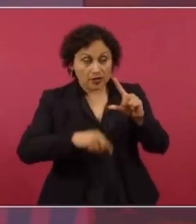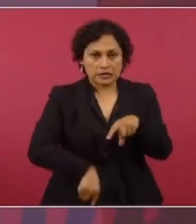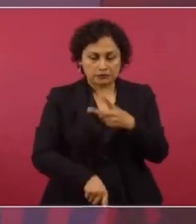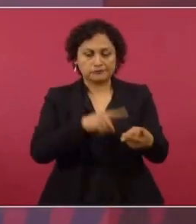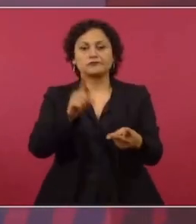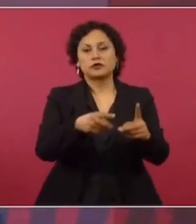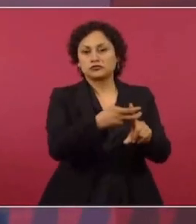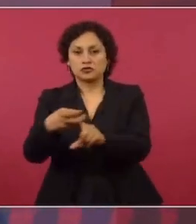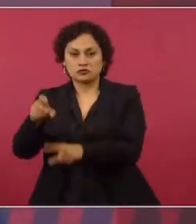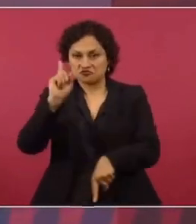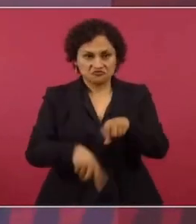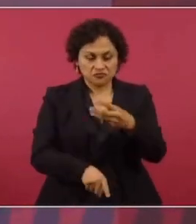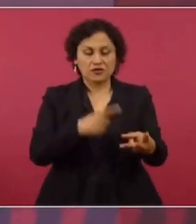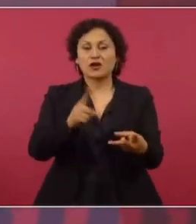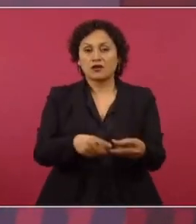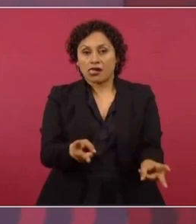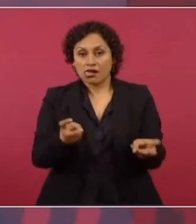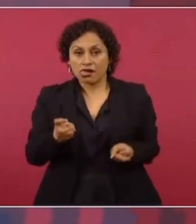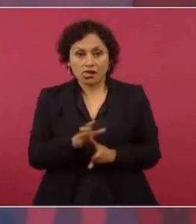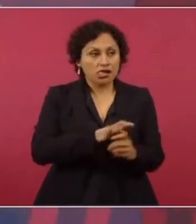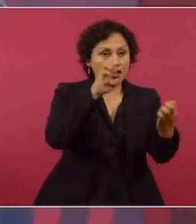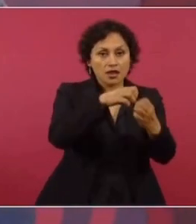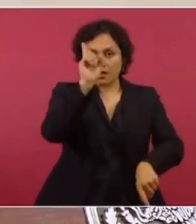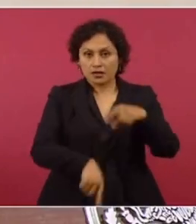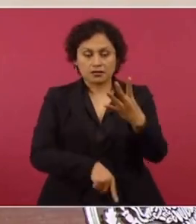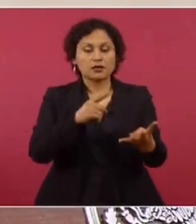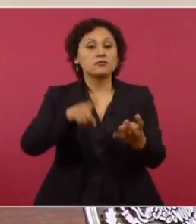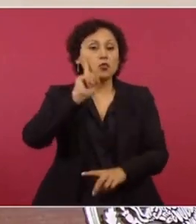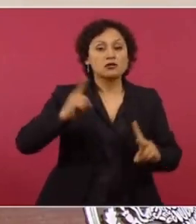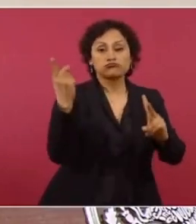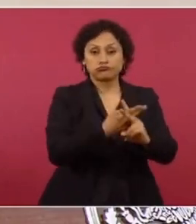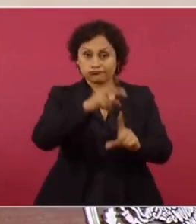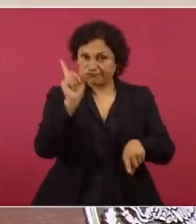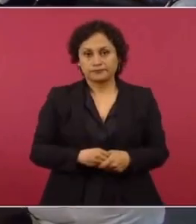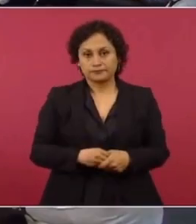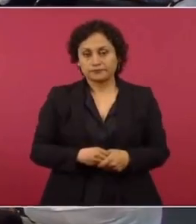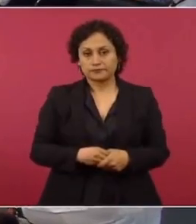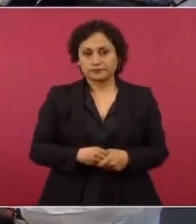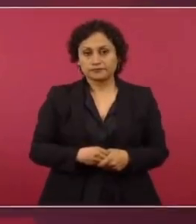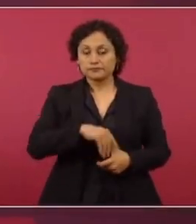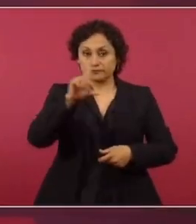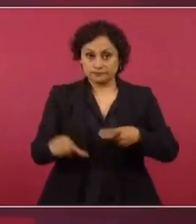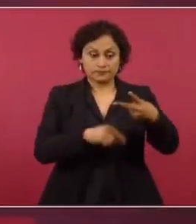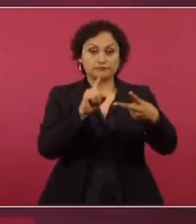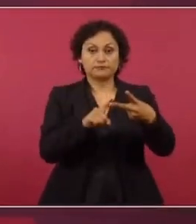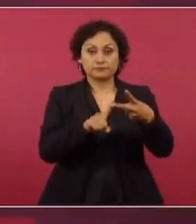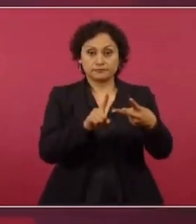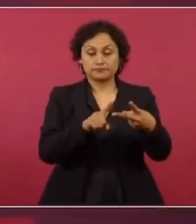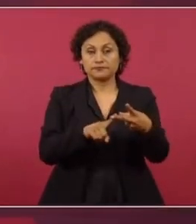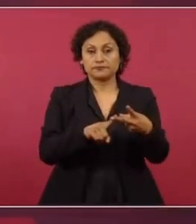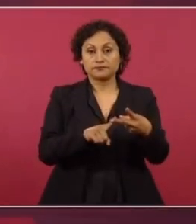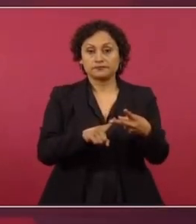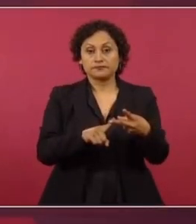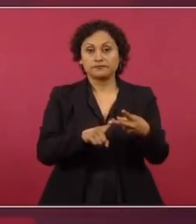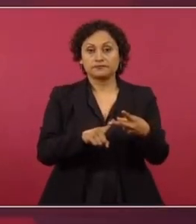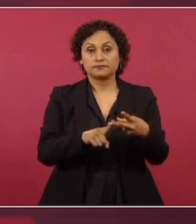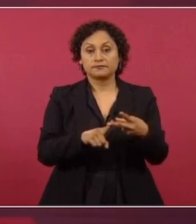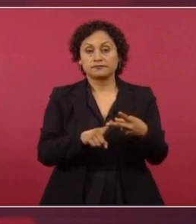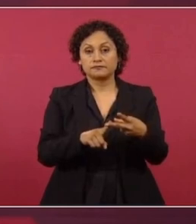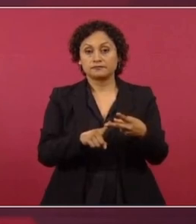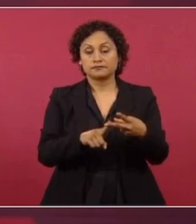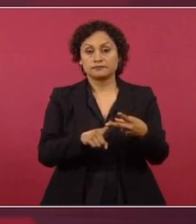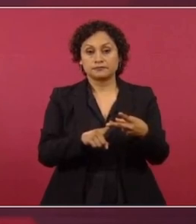secuestros en México, que no haya extorsiones en México, que no haya feminicidios en México, que no haya robos en México. Y lo segundo es